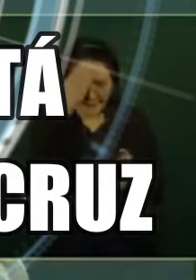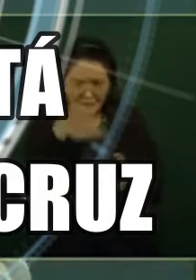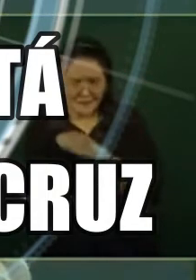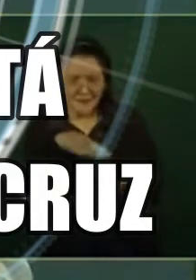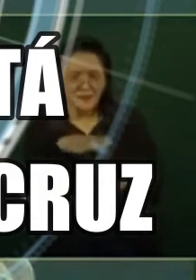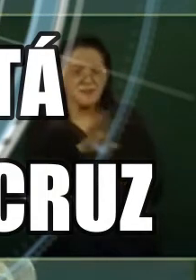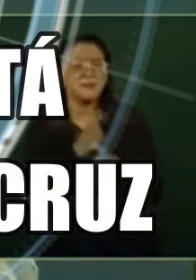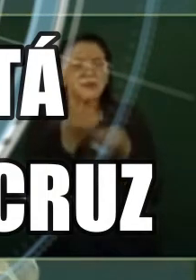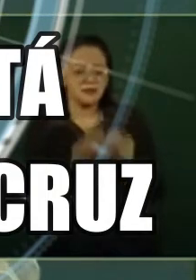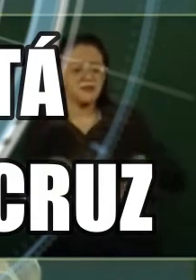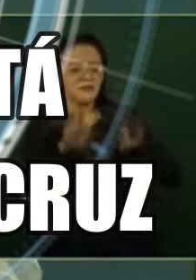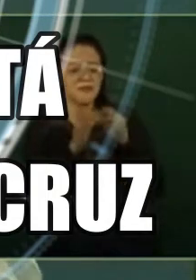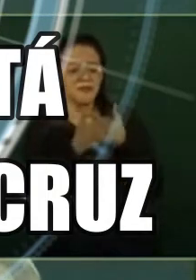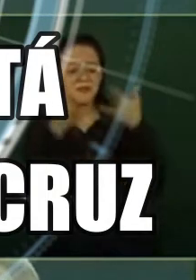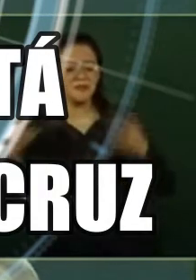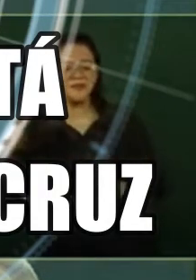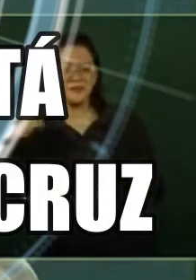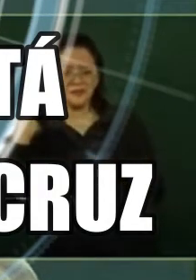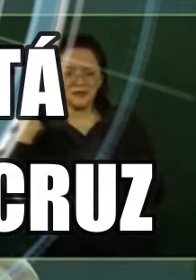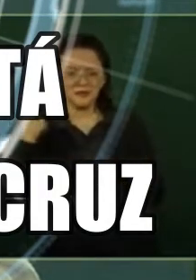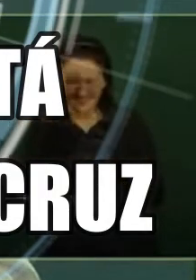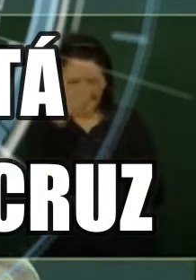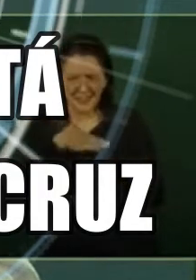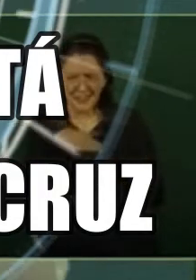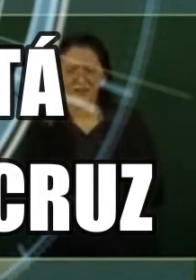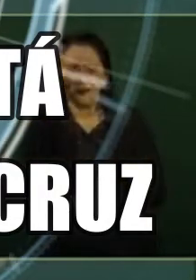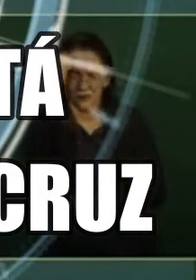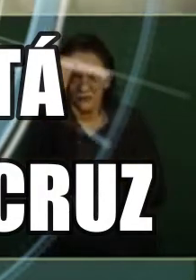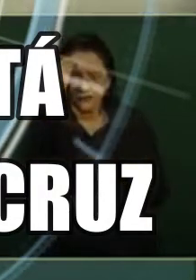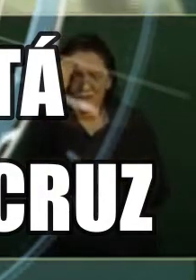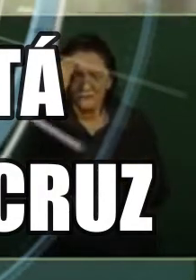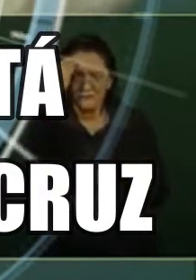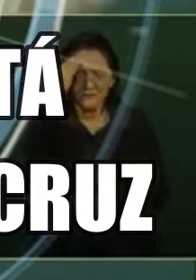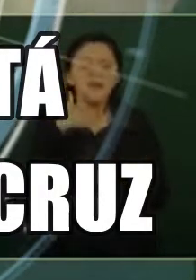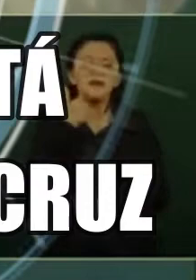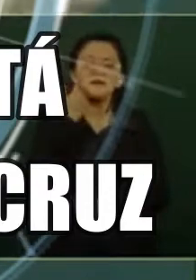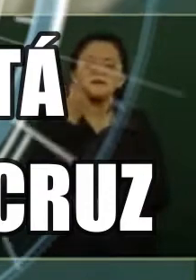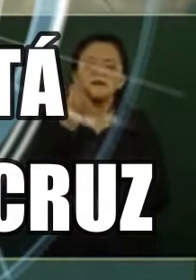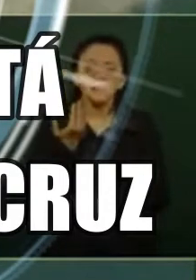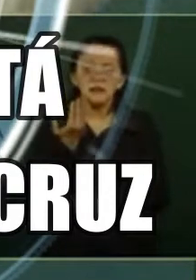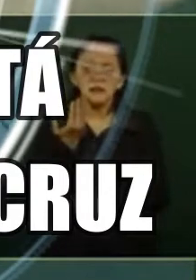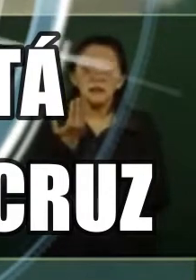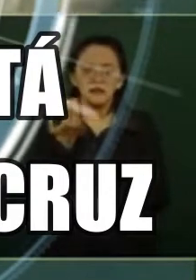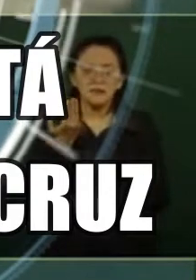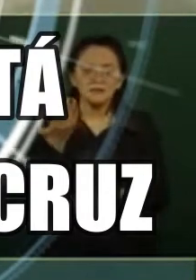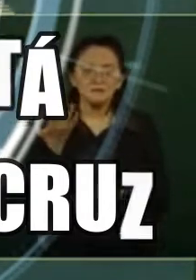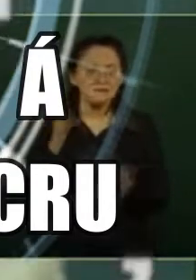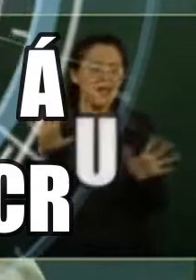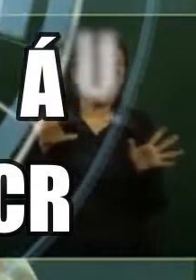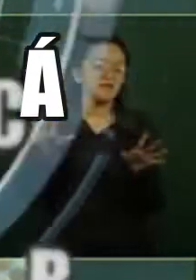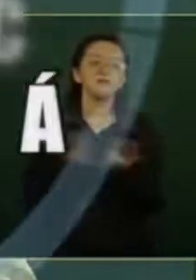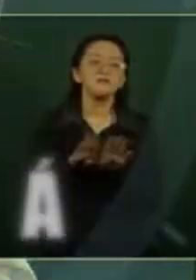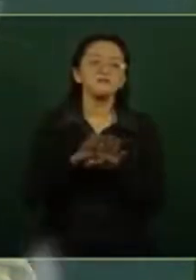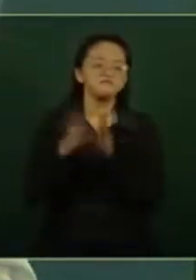importancia de la historia de Veracruz, porque además querían que desapareciera la historia,